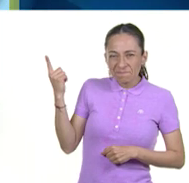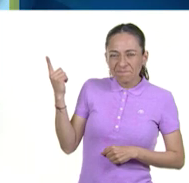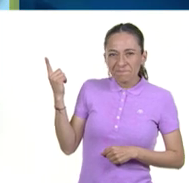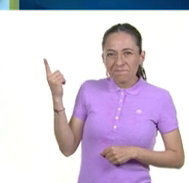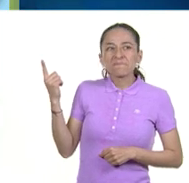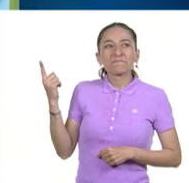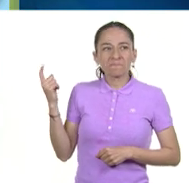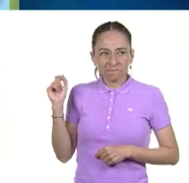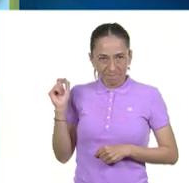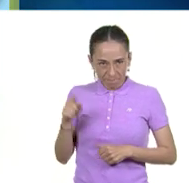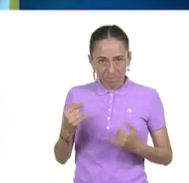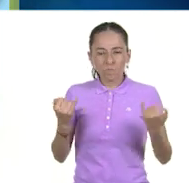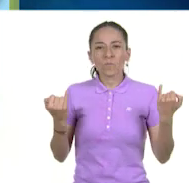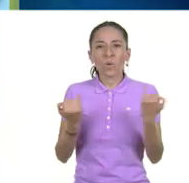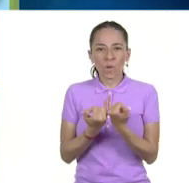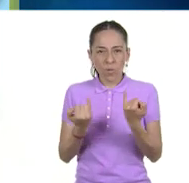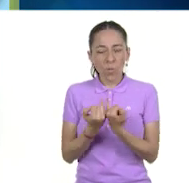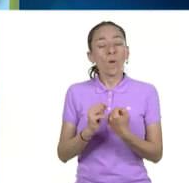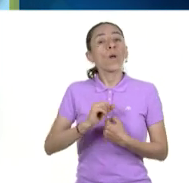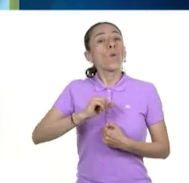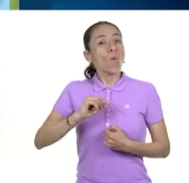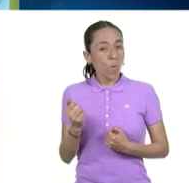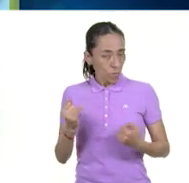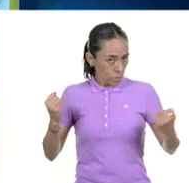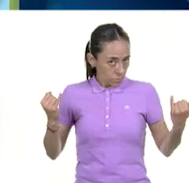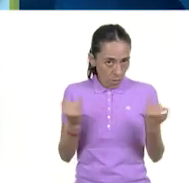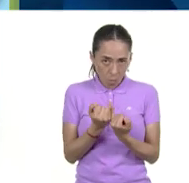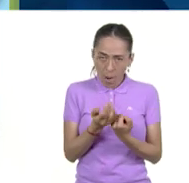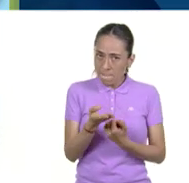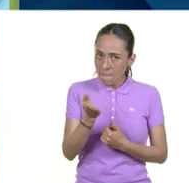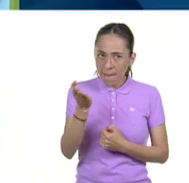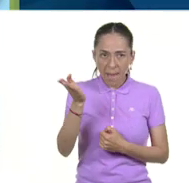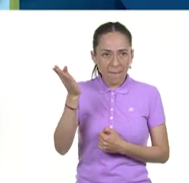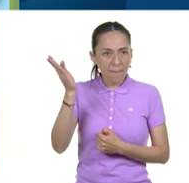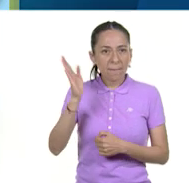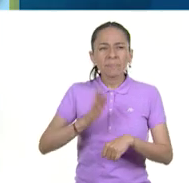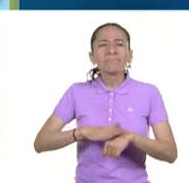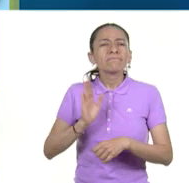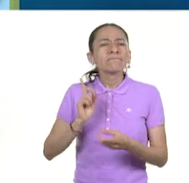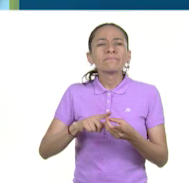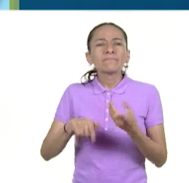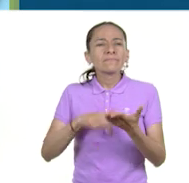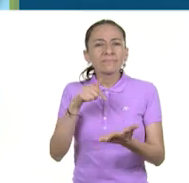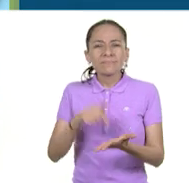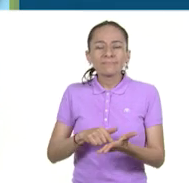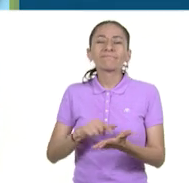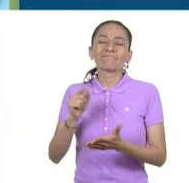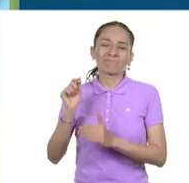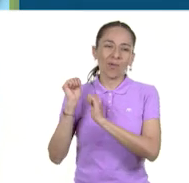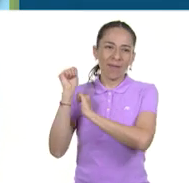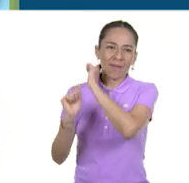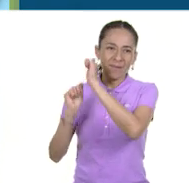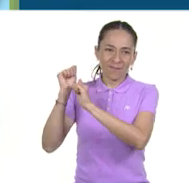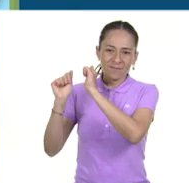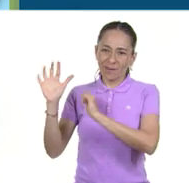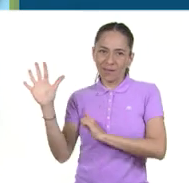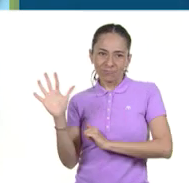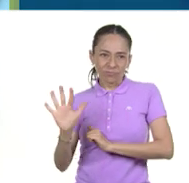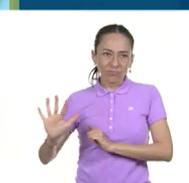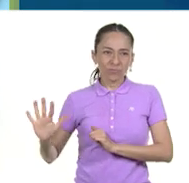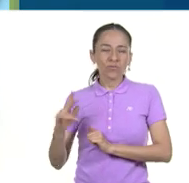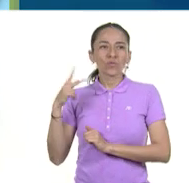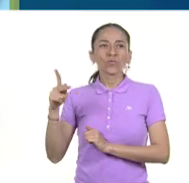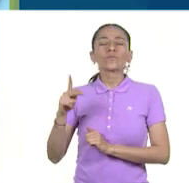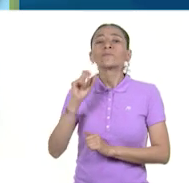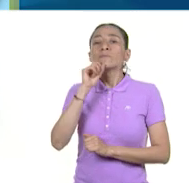También existen expulsores de migrantes, se concentran en la mayor parte del continente africano, así como en el sur